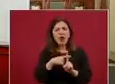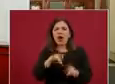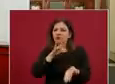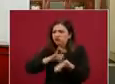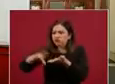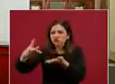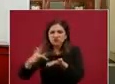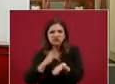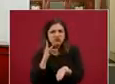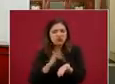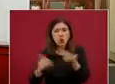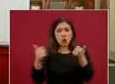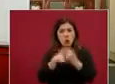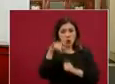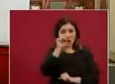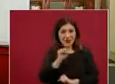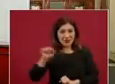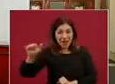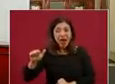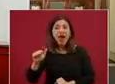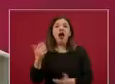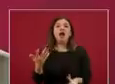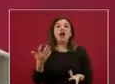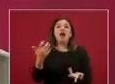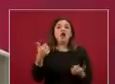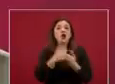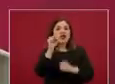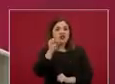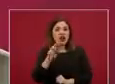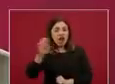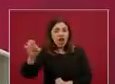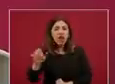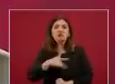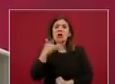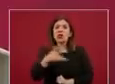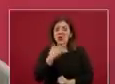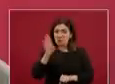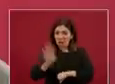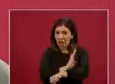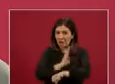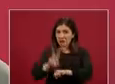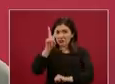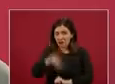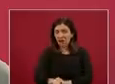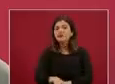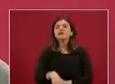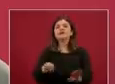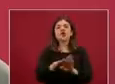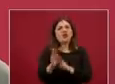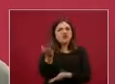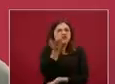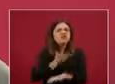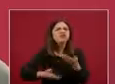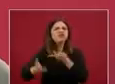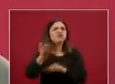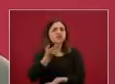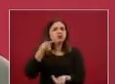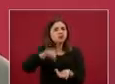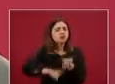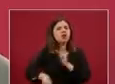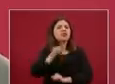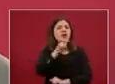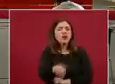colaboración que hay entre la Secretaría de Salud, la Secretaría de Relaciones Exteriores es muy benéfica, la colaboración que hay